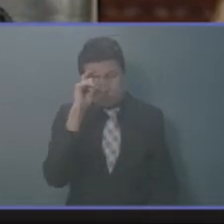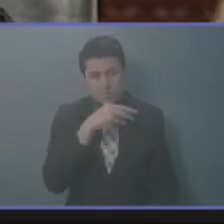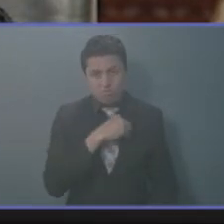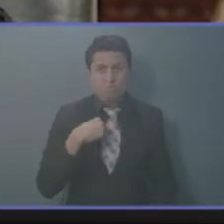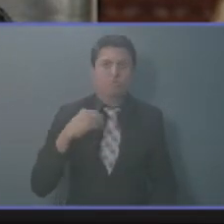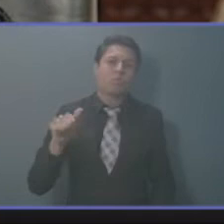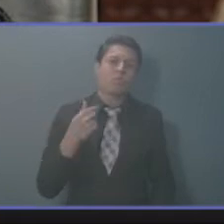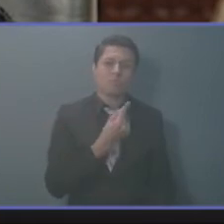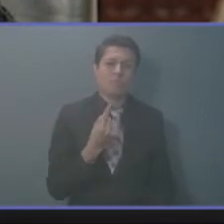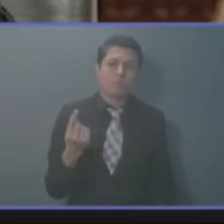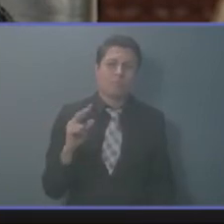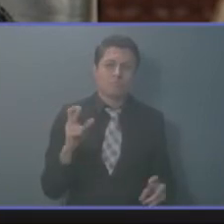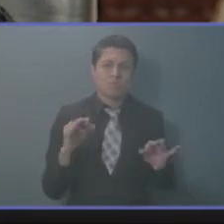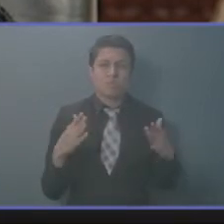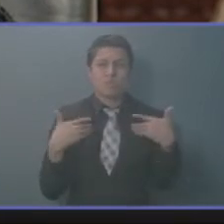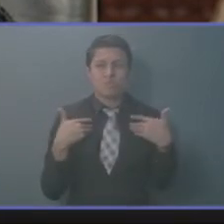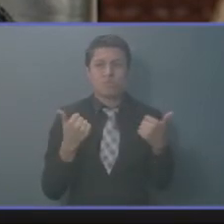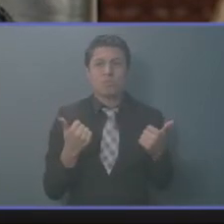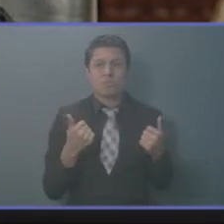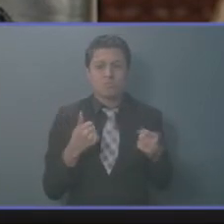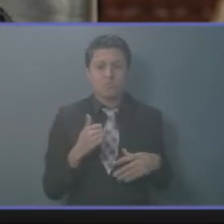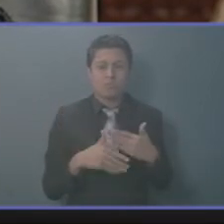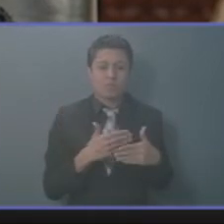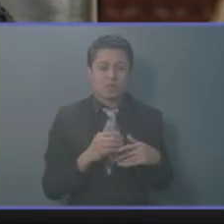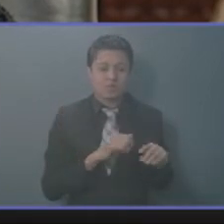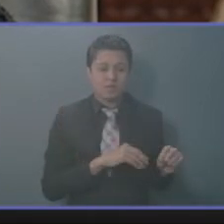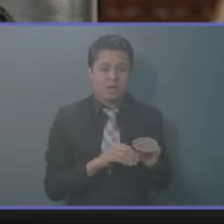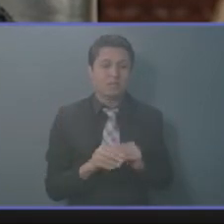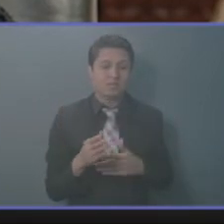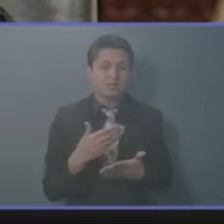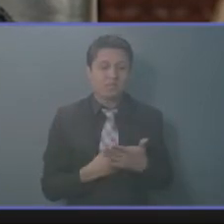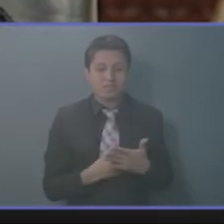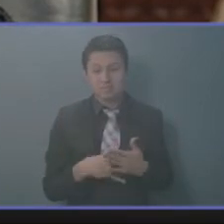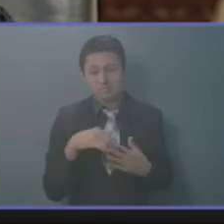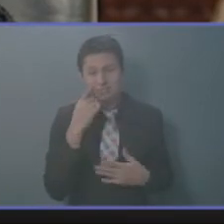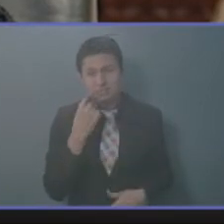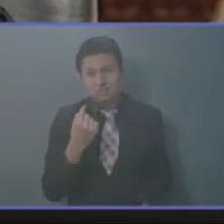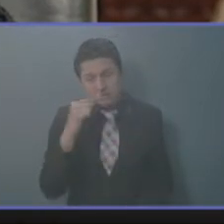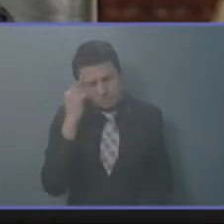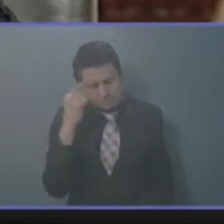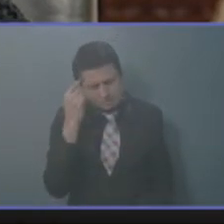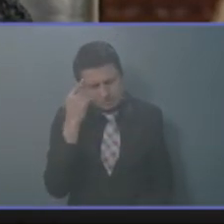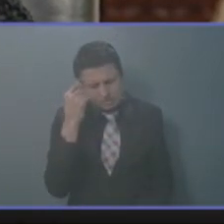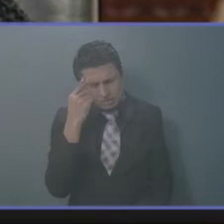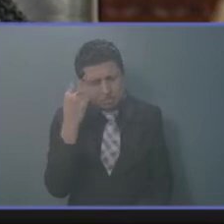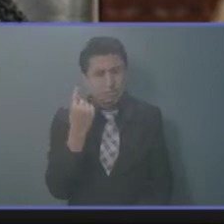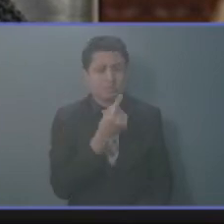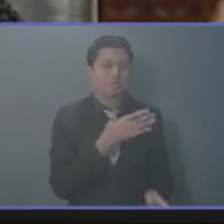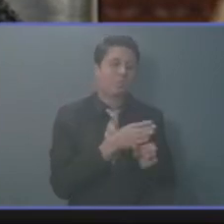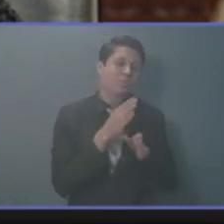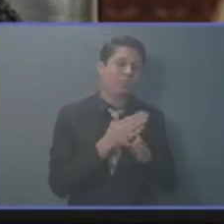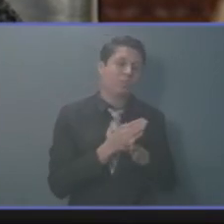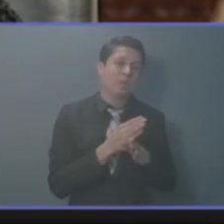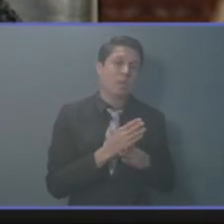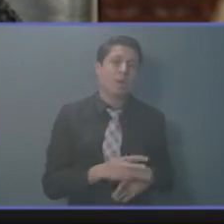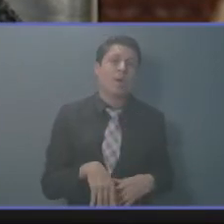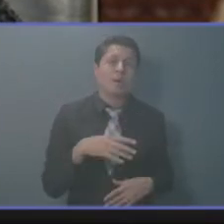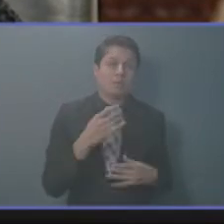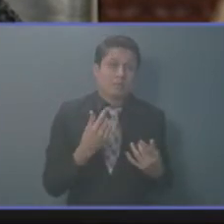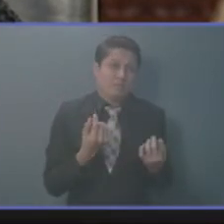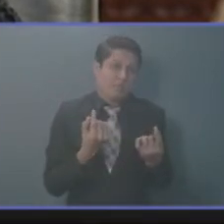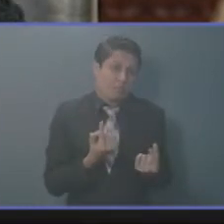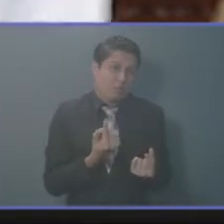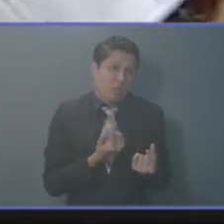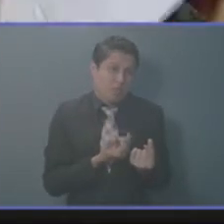otros trabajadores de salud para atenderlos de la mejor manera. Como es lógico pensar, estos profesionales tienen una alta probabilidad de